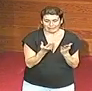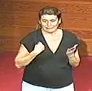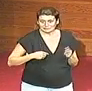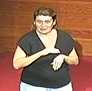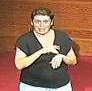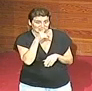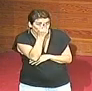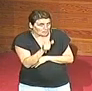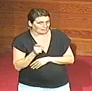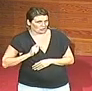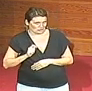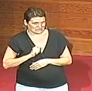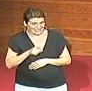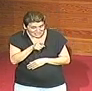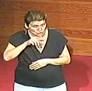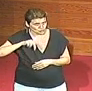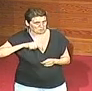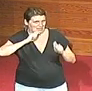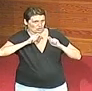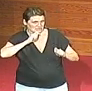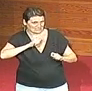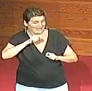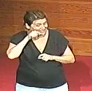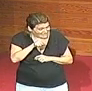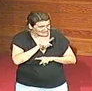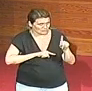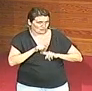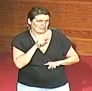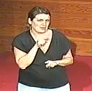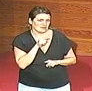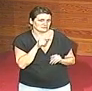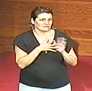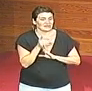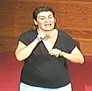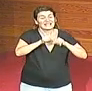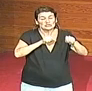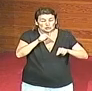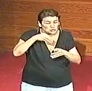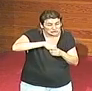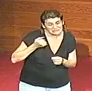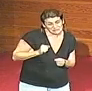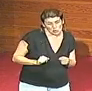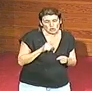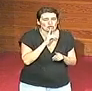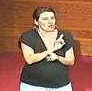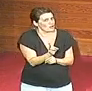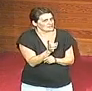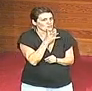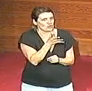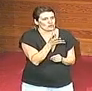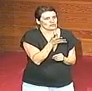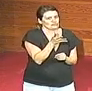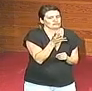periodista. Ese es el problema. El intrusismo no viene de haber estudiado en la Facultad de Ciencias de la Información, ¿o no? No,